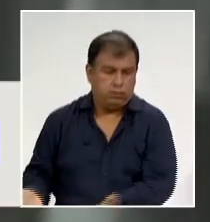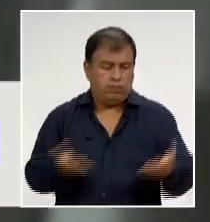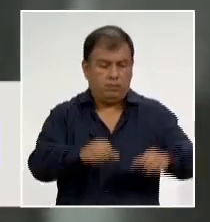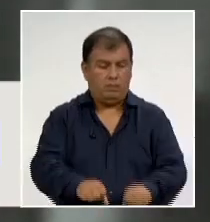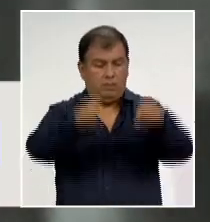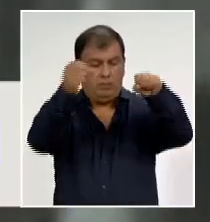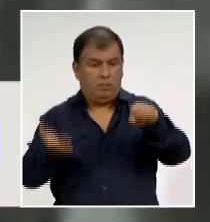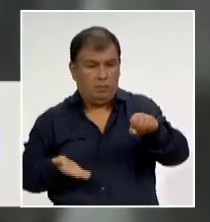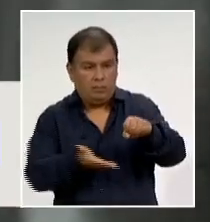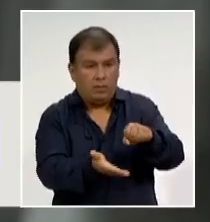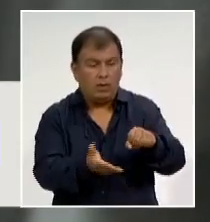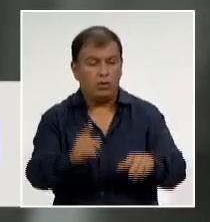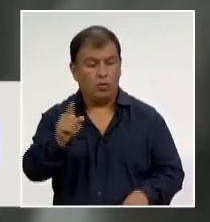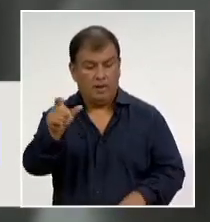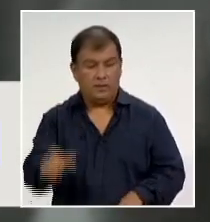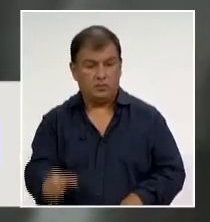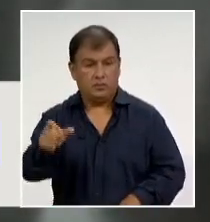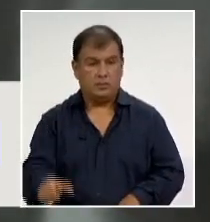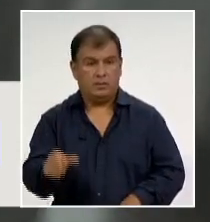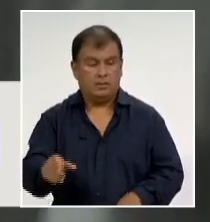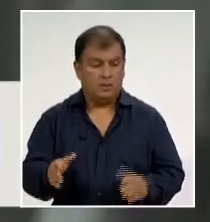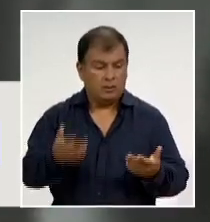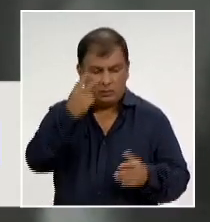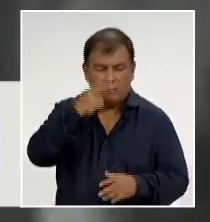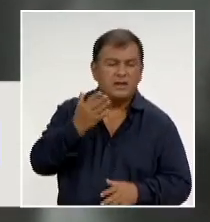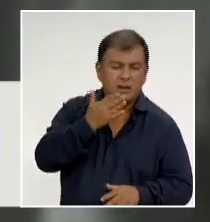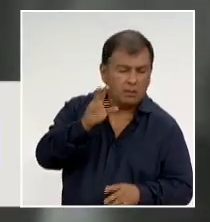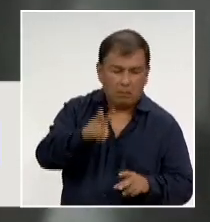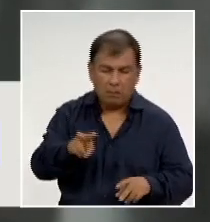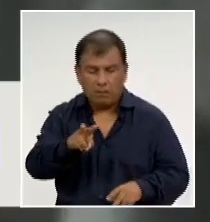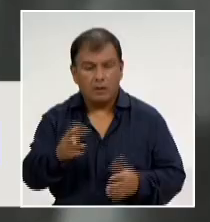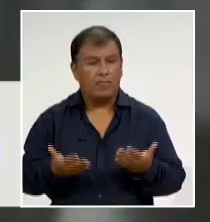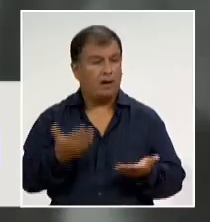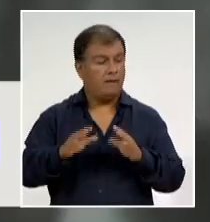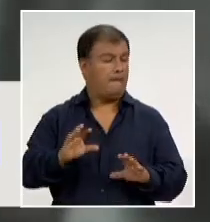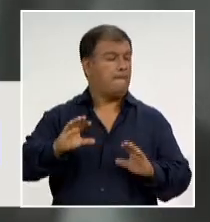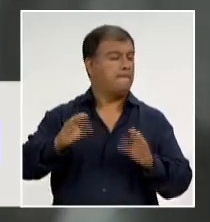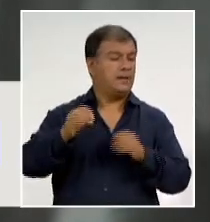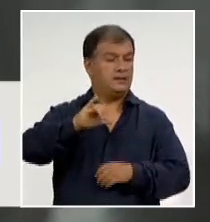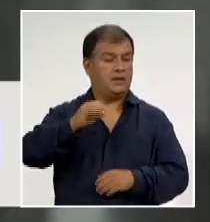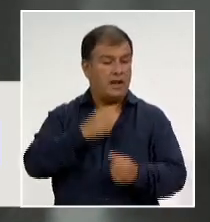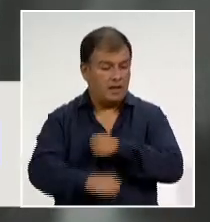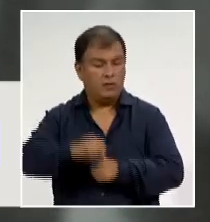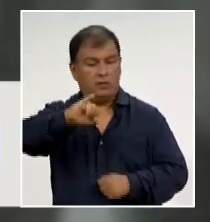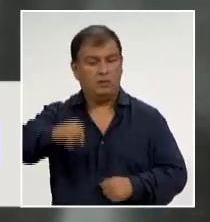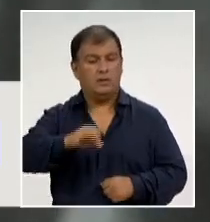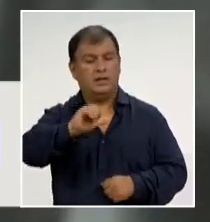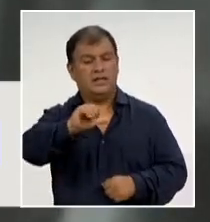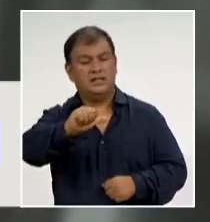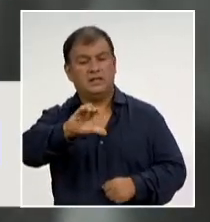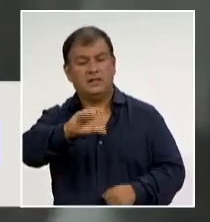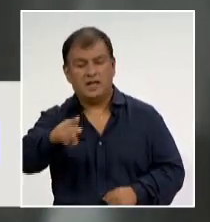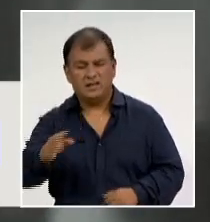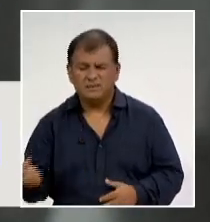maletera del vehículo, y uno de ellos, que no se aprecia bien quiénes son, sería aparentemente Jack Mifflin. ¿Qué es lo que te han comentado